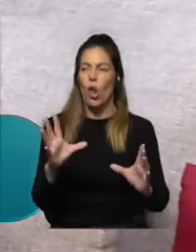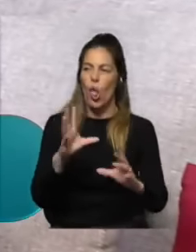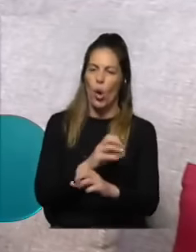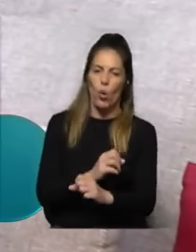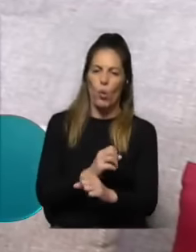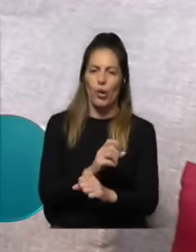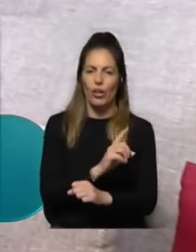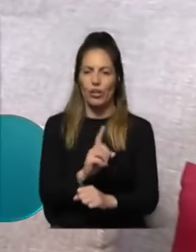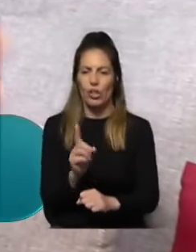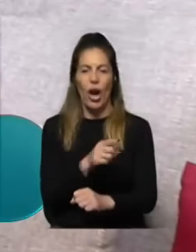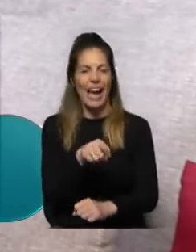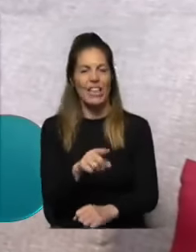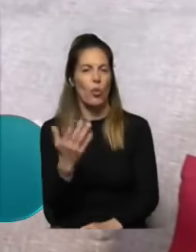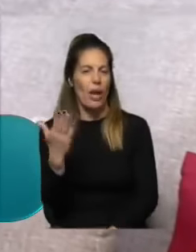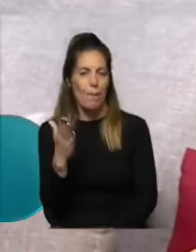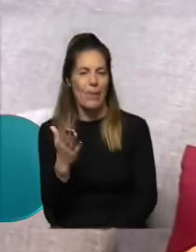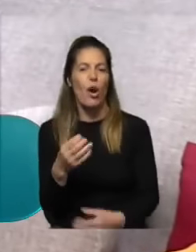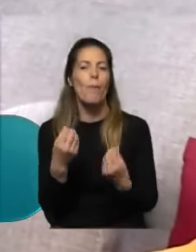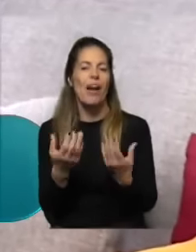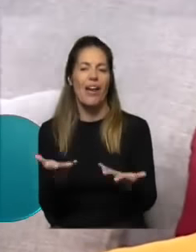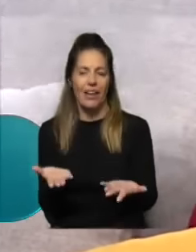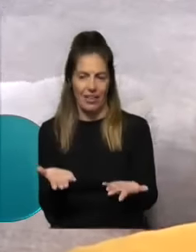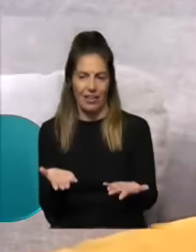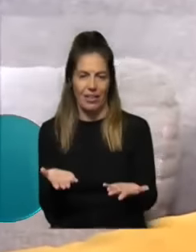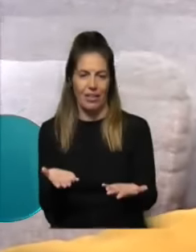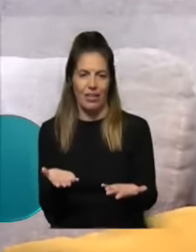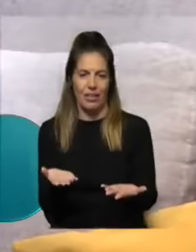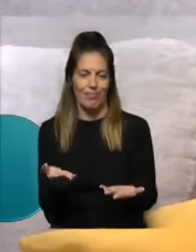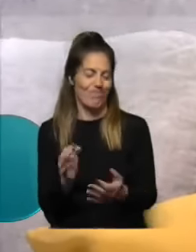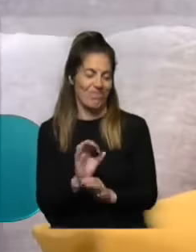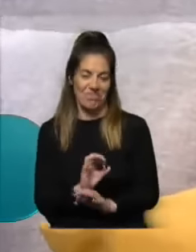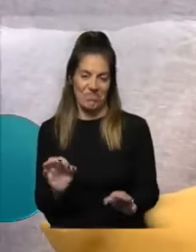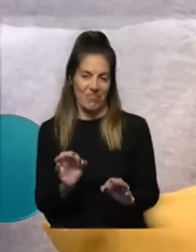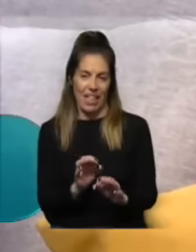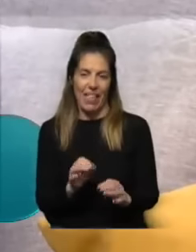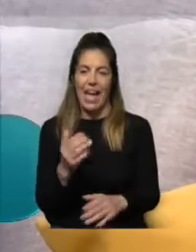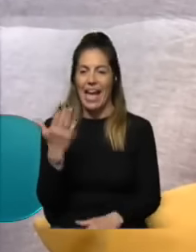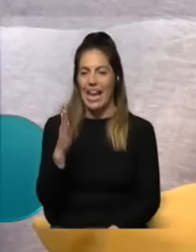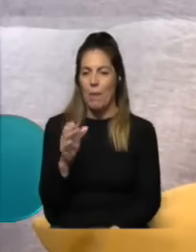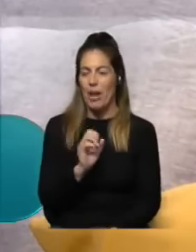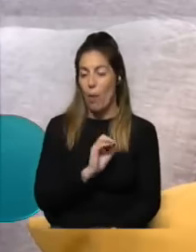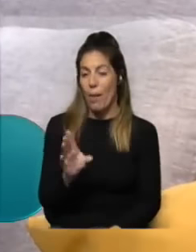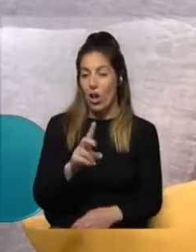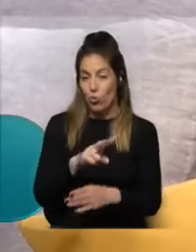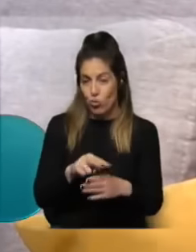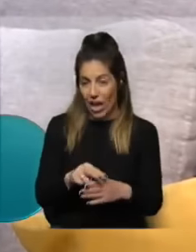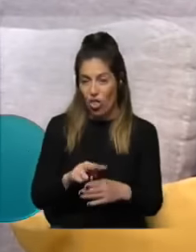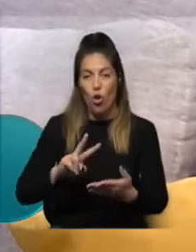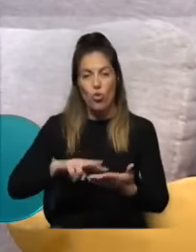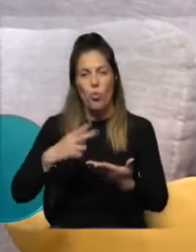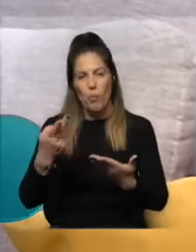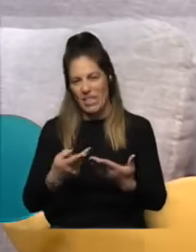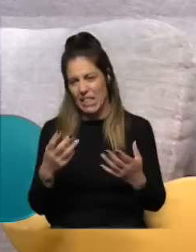hall allí, y ahí le puse un espejo. ¿Qué sentido tiene? Ninguno. El espejo está mal utilizado, duplica esas